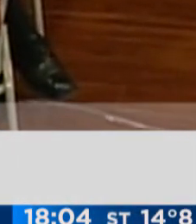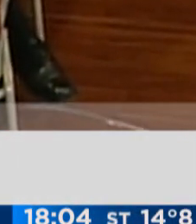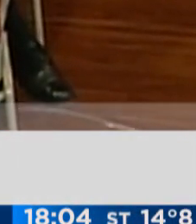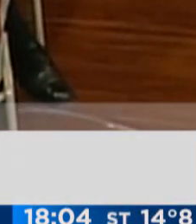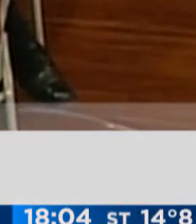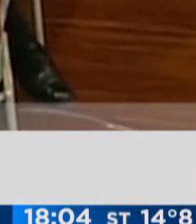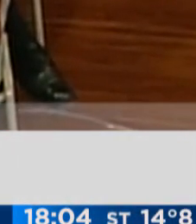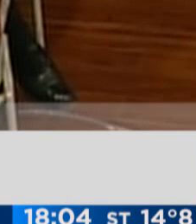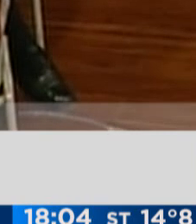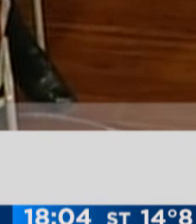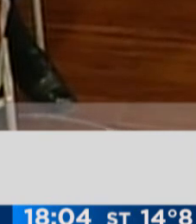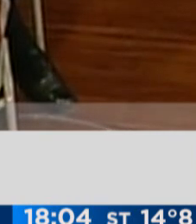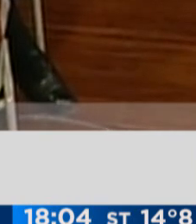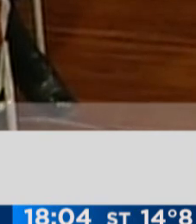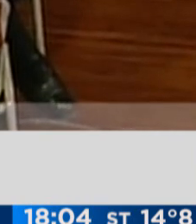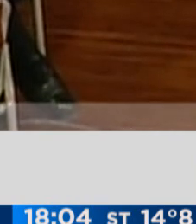videoconferencias.